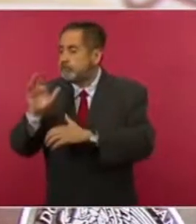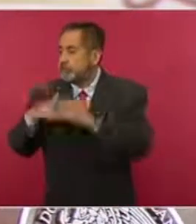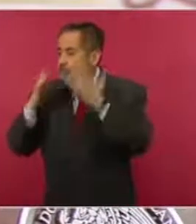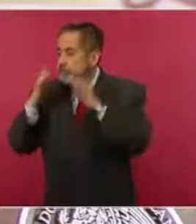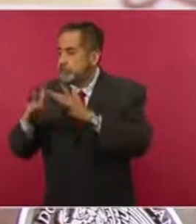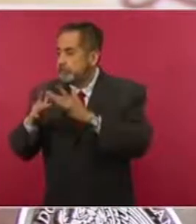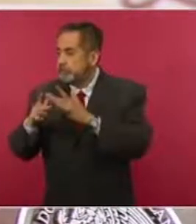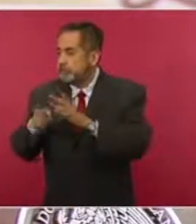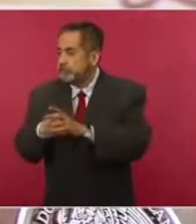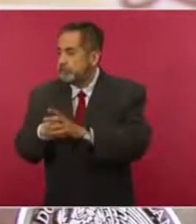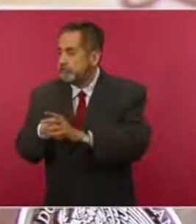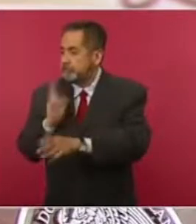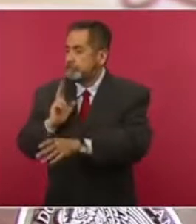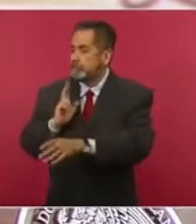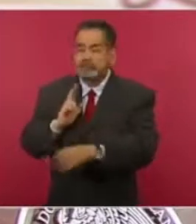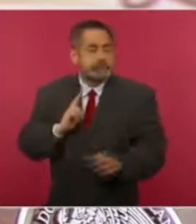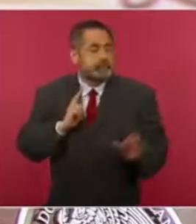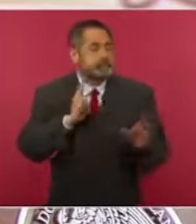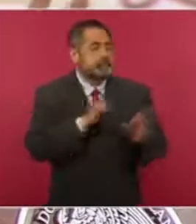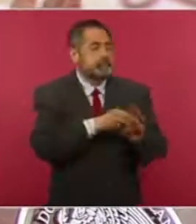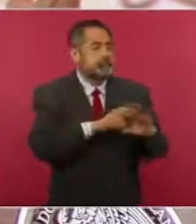la empresa